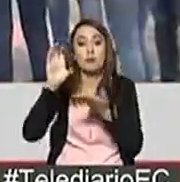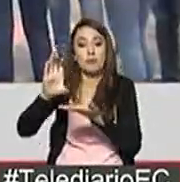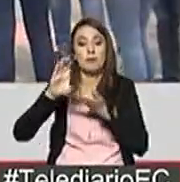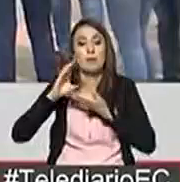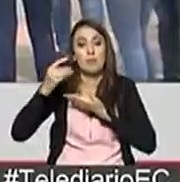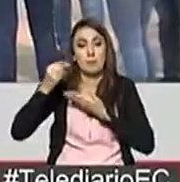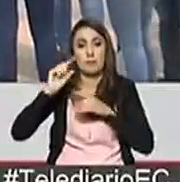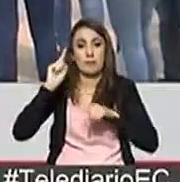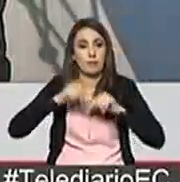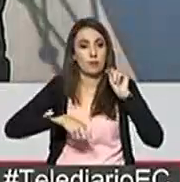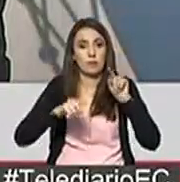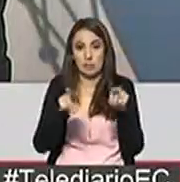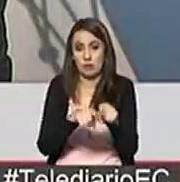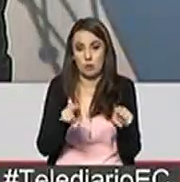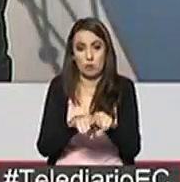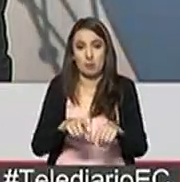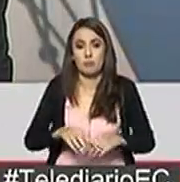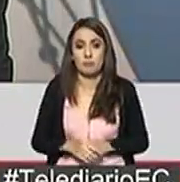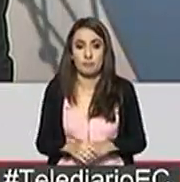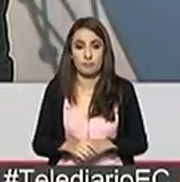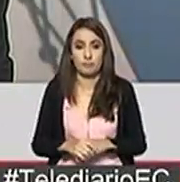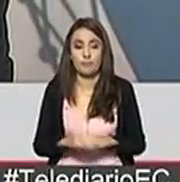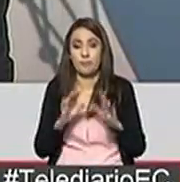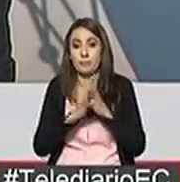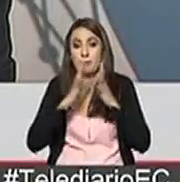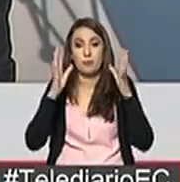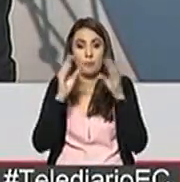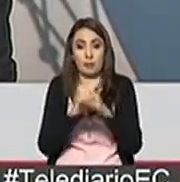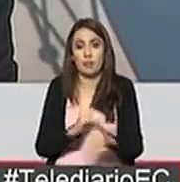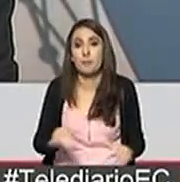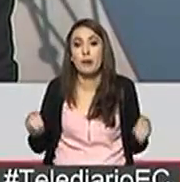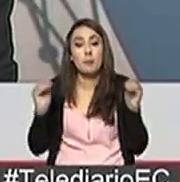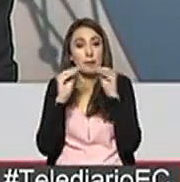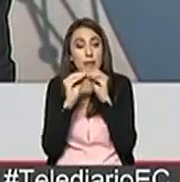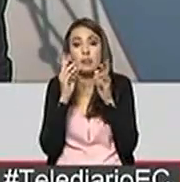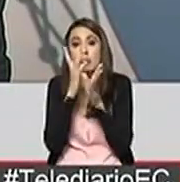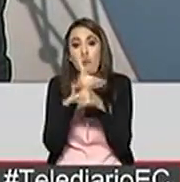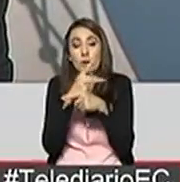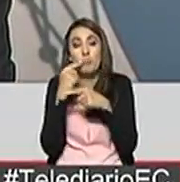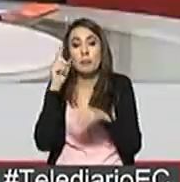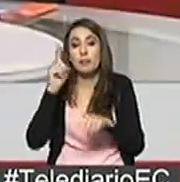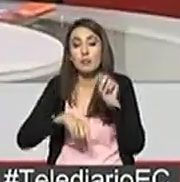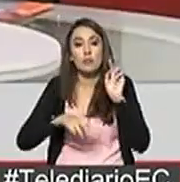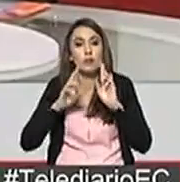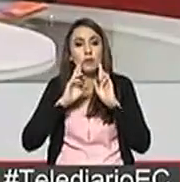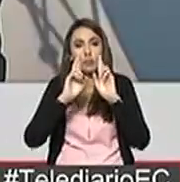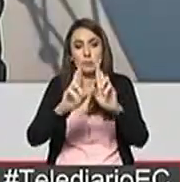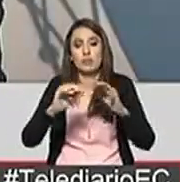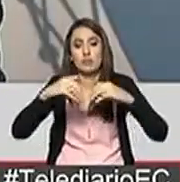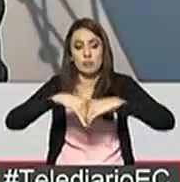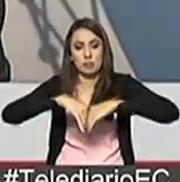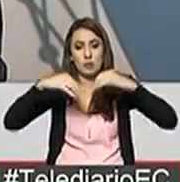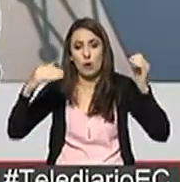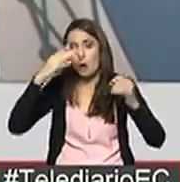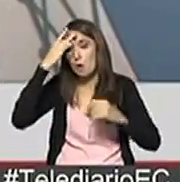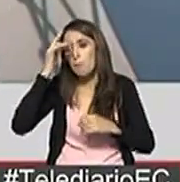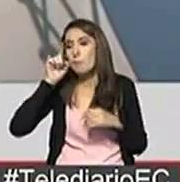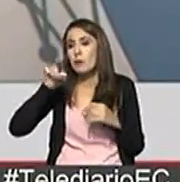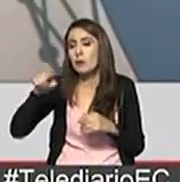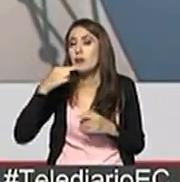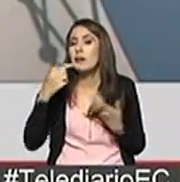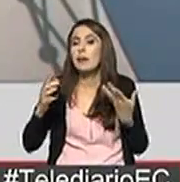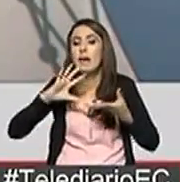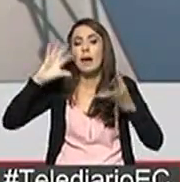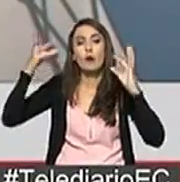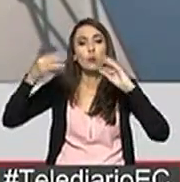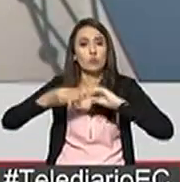a las universidades. Que tanto la gratuidad como el funcionamiento no se topan. ¿Por qué si hay un